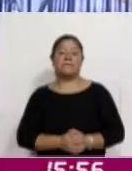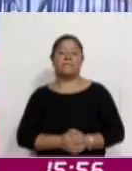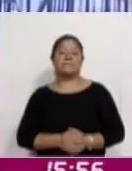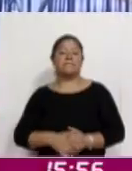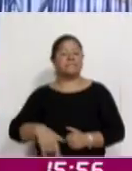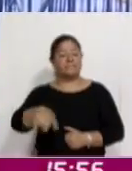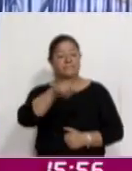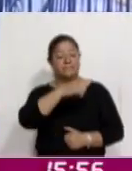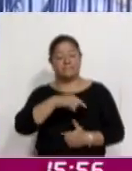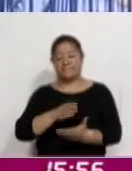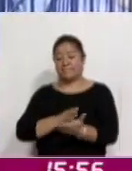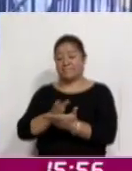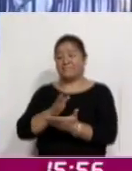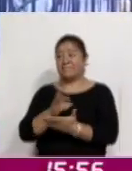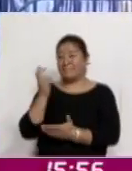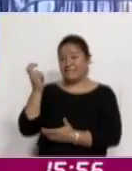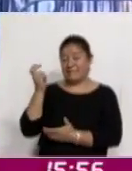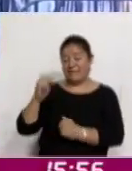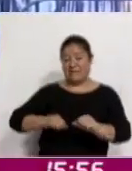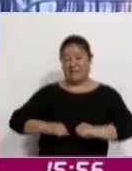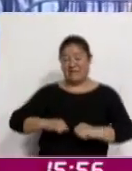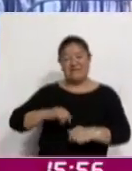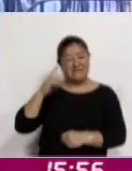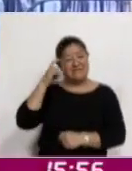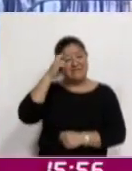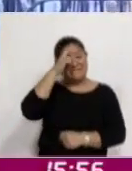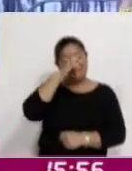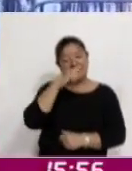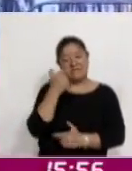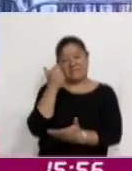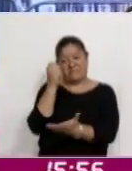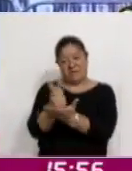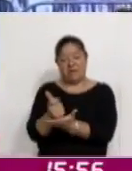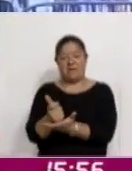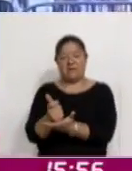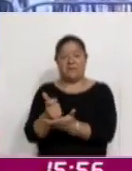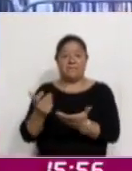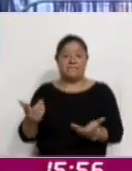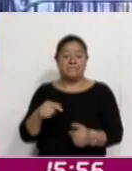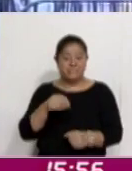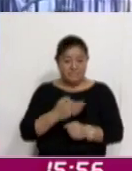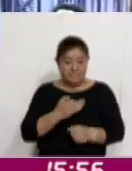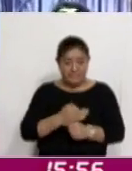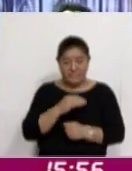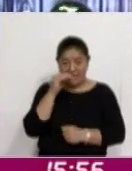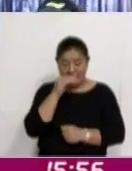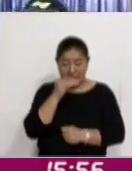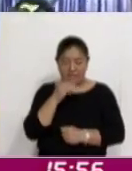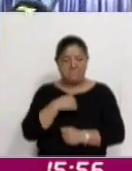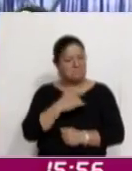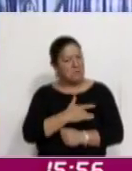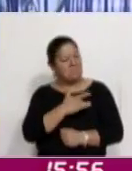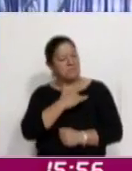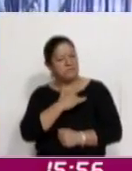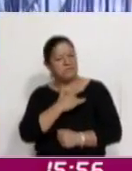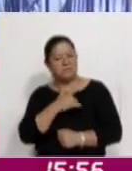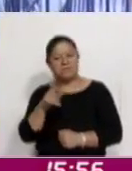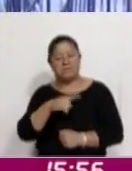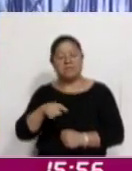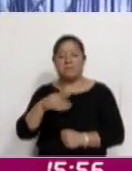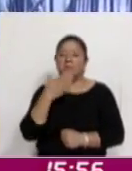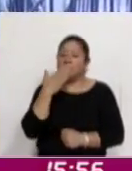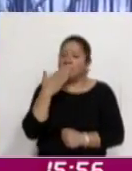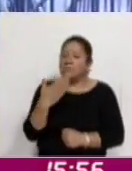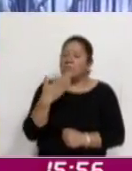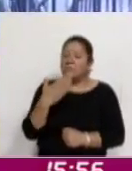difícil accesar a este tipo de eventos con un costo, ¿no? Entonces, realmente me parece una buena acción por